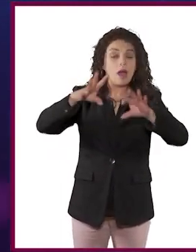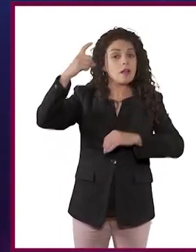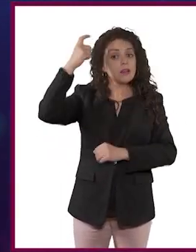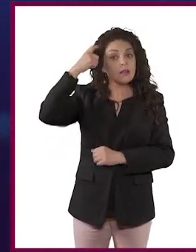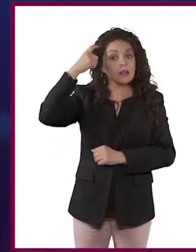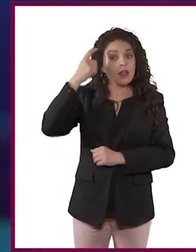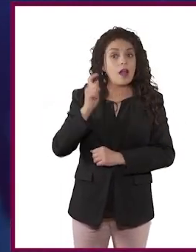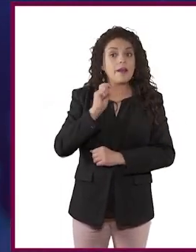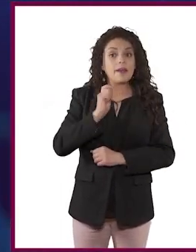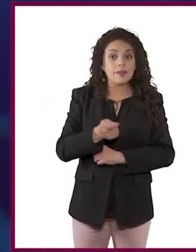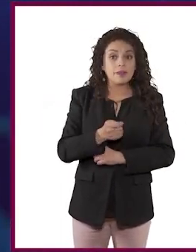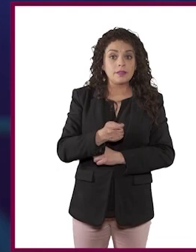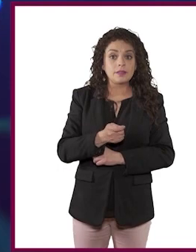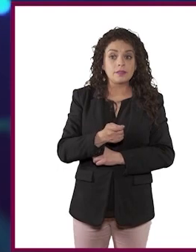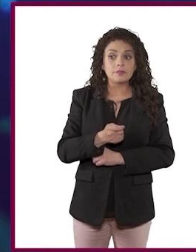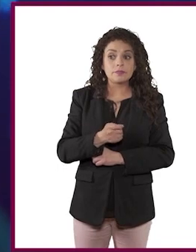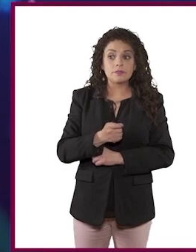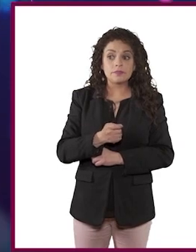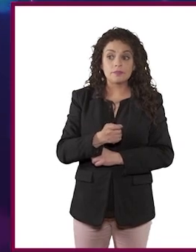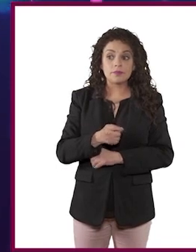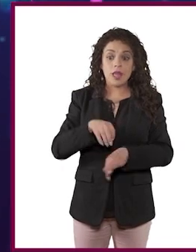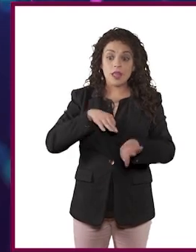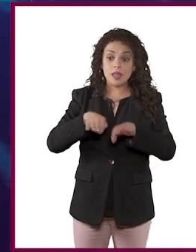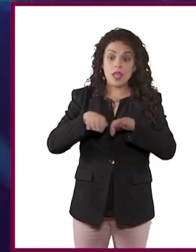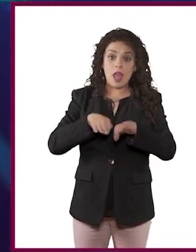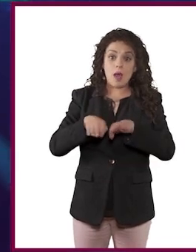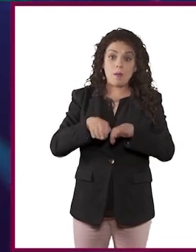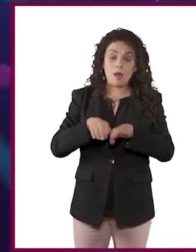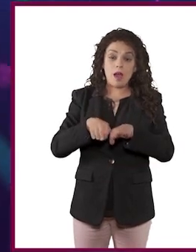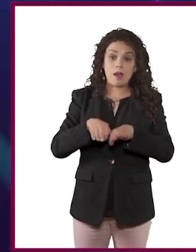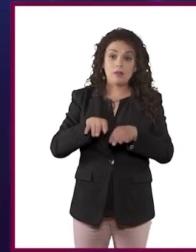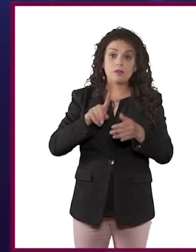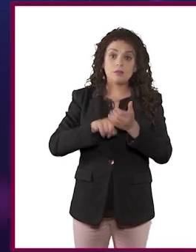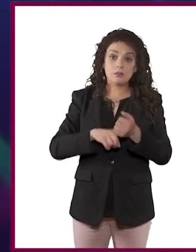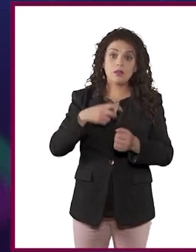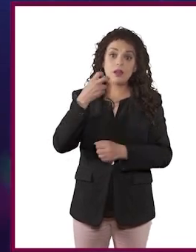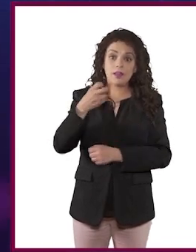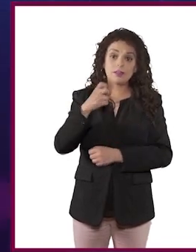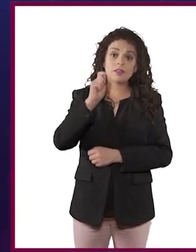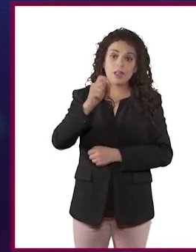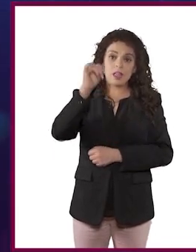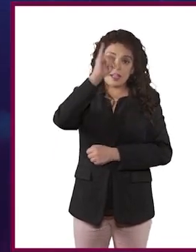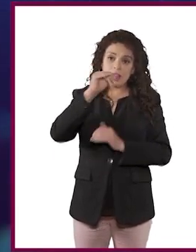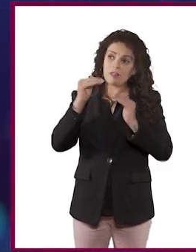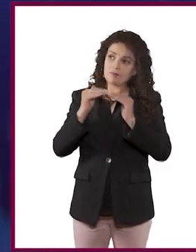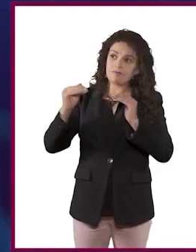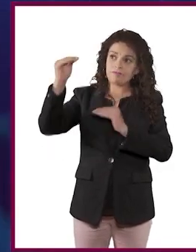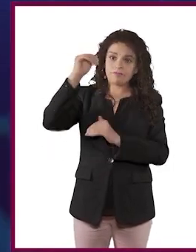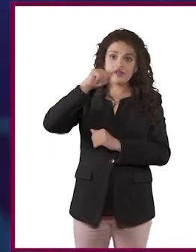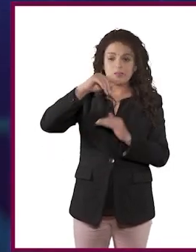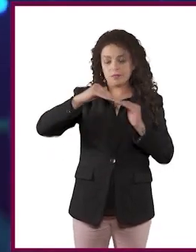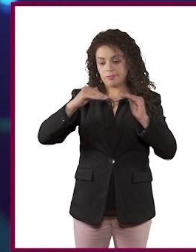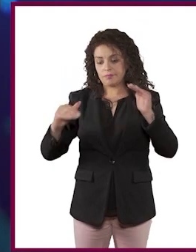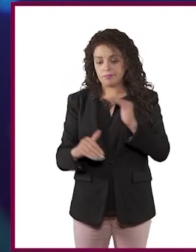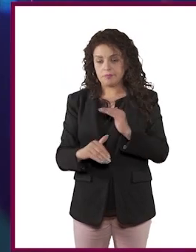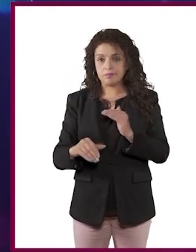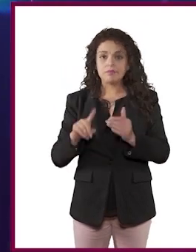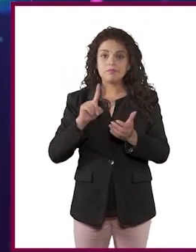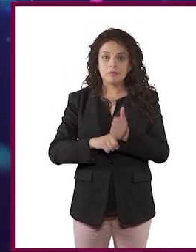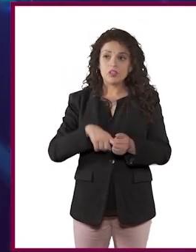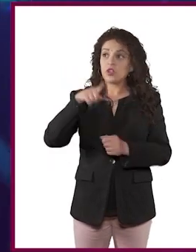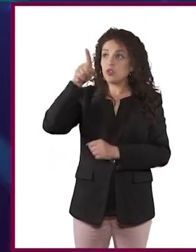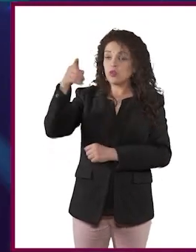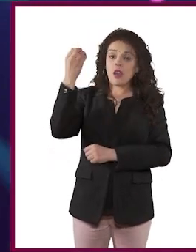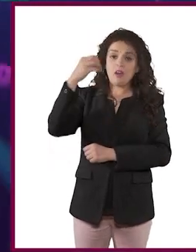pero hazlo con toda la conciencia de que pues la relación laboral tiene este elemento de la